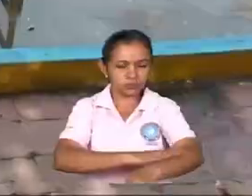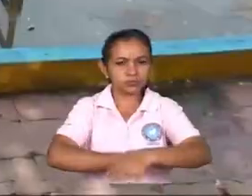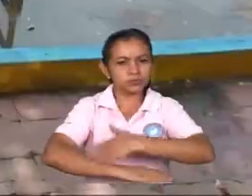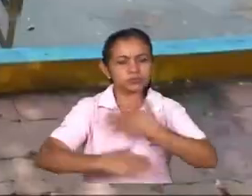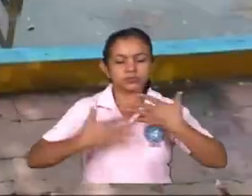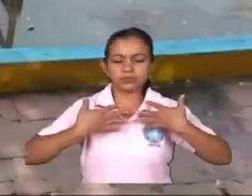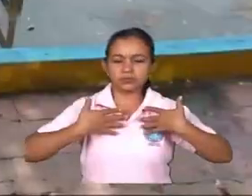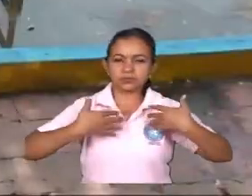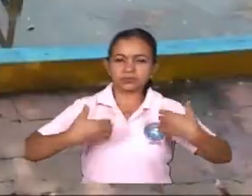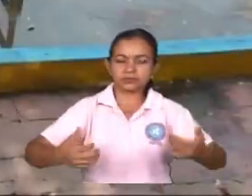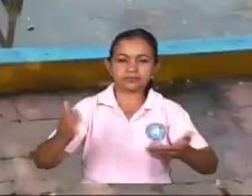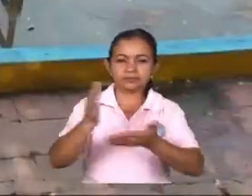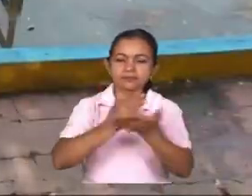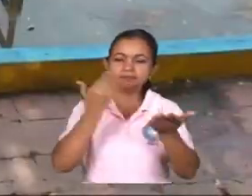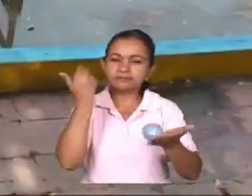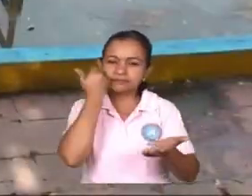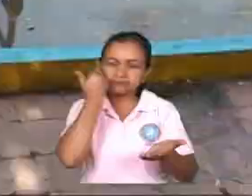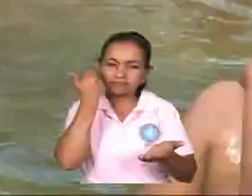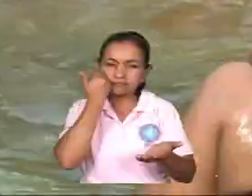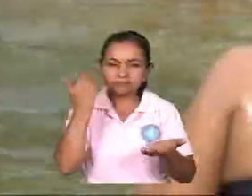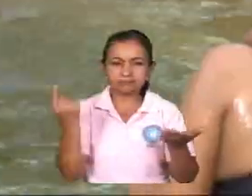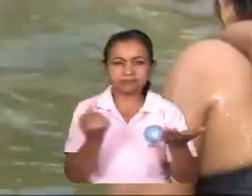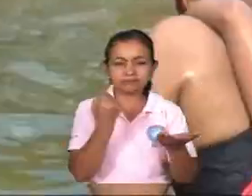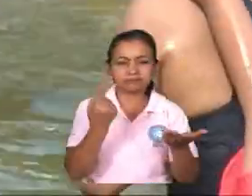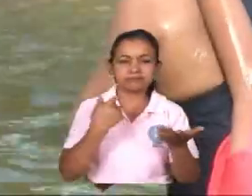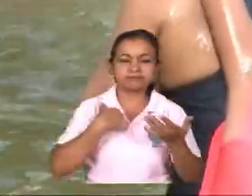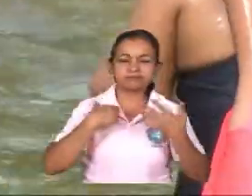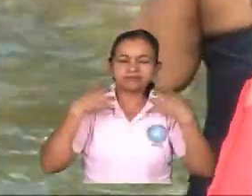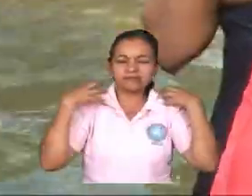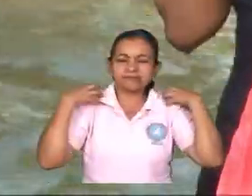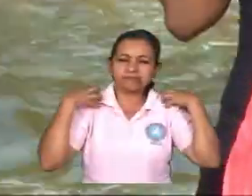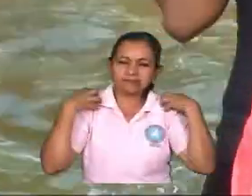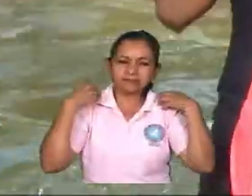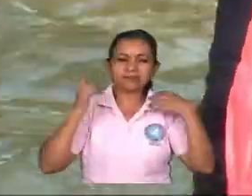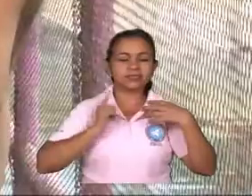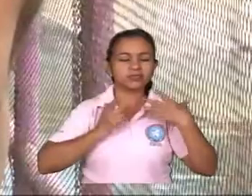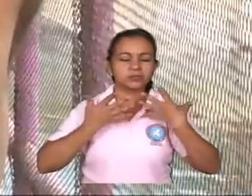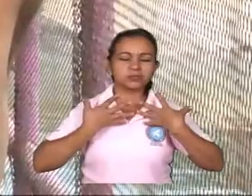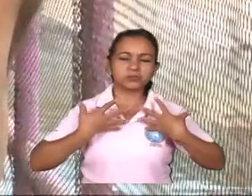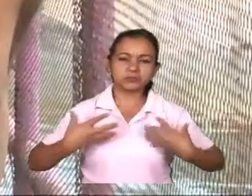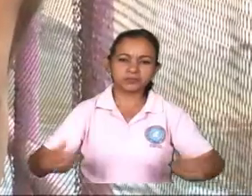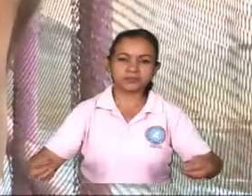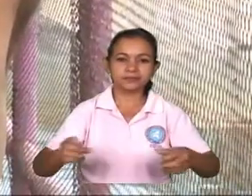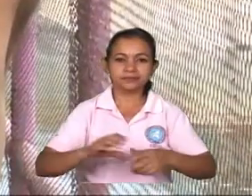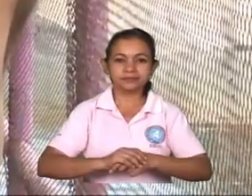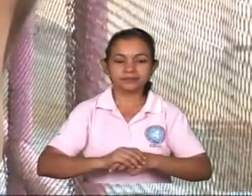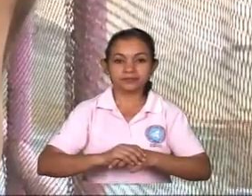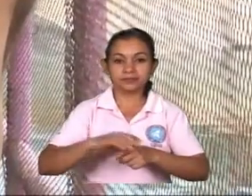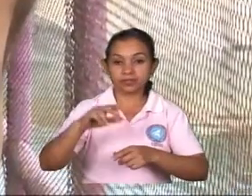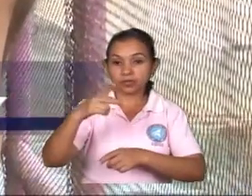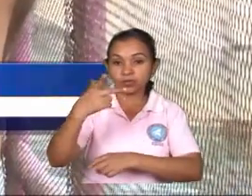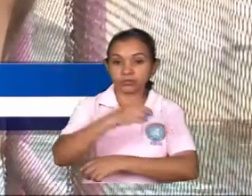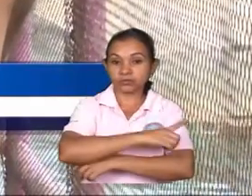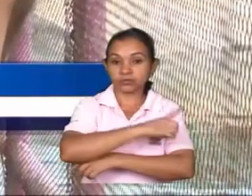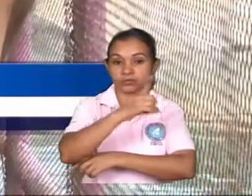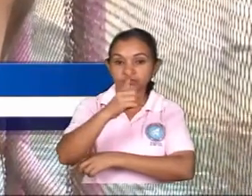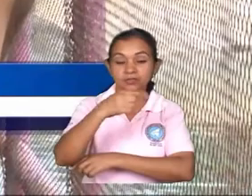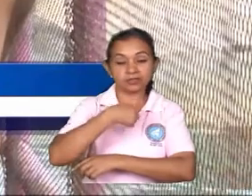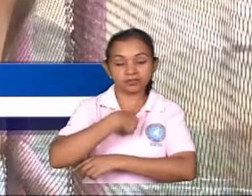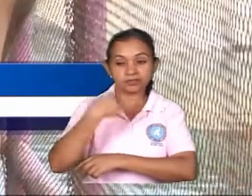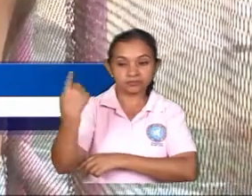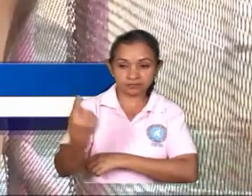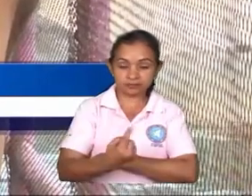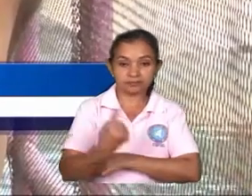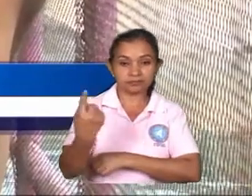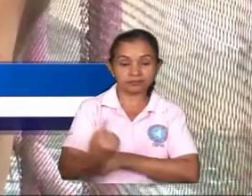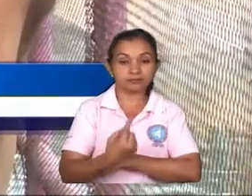puede aliviar algunas enfermedades o simplemente mitigar el estrés acumulado. Cada 8 días vengo aquí a los termales de Tipitapa.